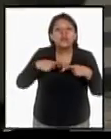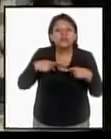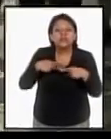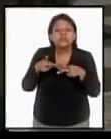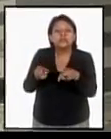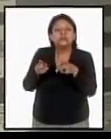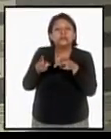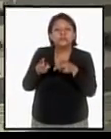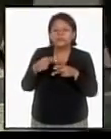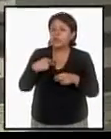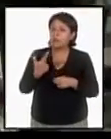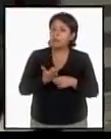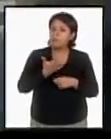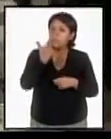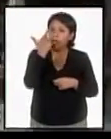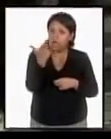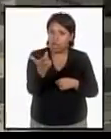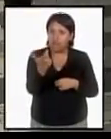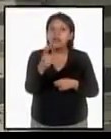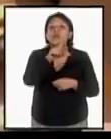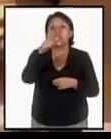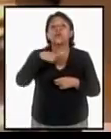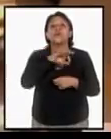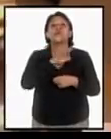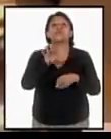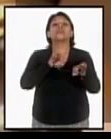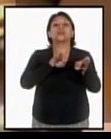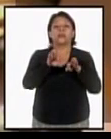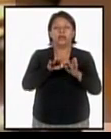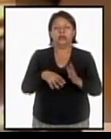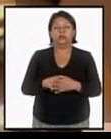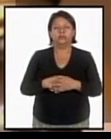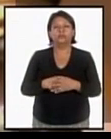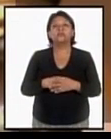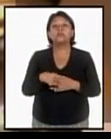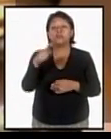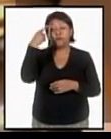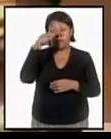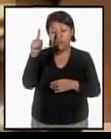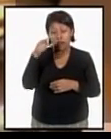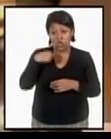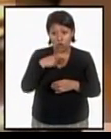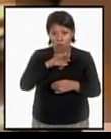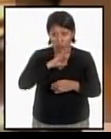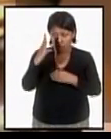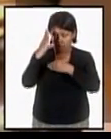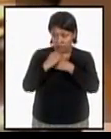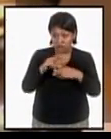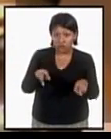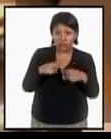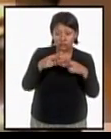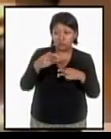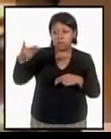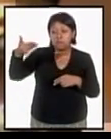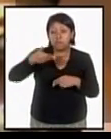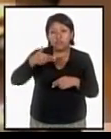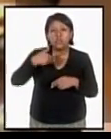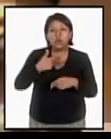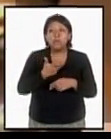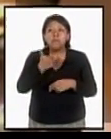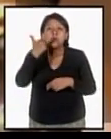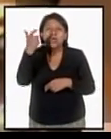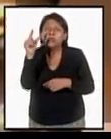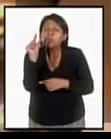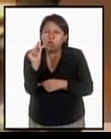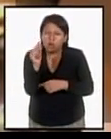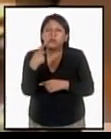extorsionan. Hay que pagar la cuota para poder trabajar. Para que tal que nos deje vender, nos pide para su refresco, nos pide una cantidad chiquita, pero